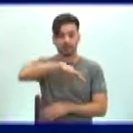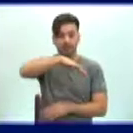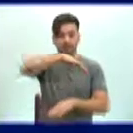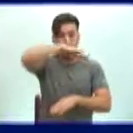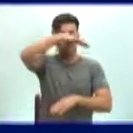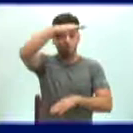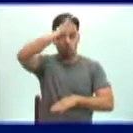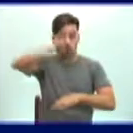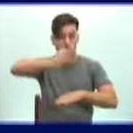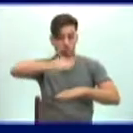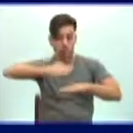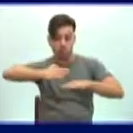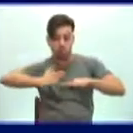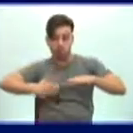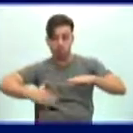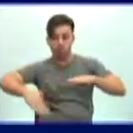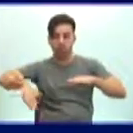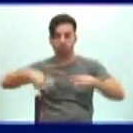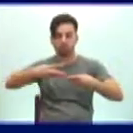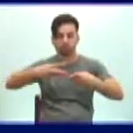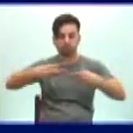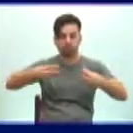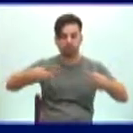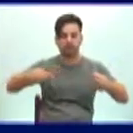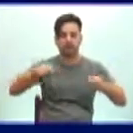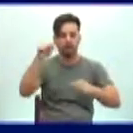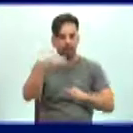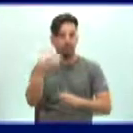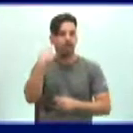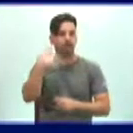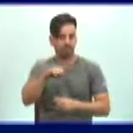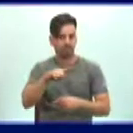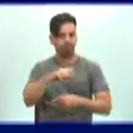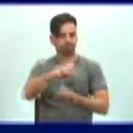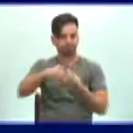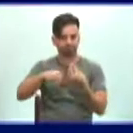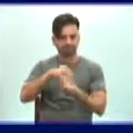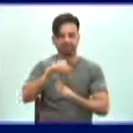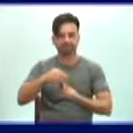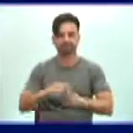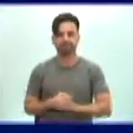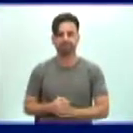que yo insisto que es en la troposfera donde se cumple esta situación.